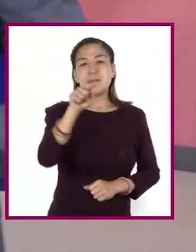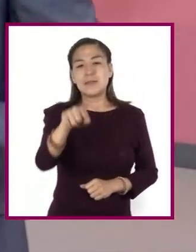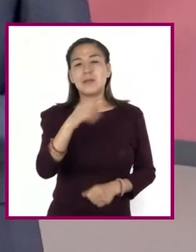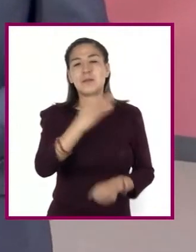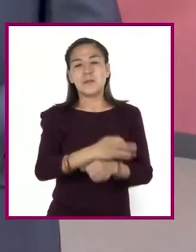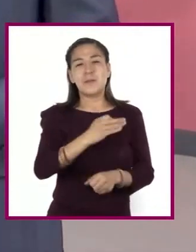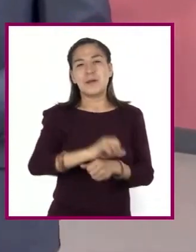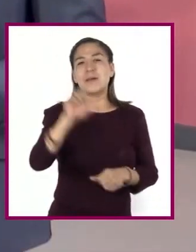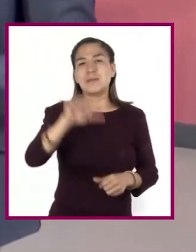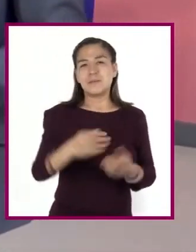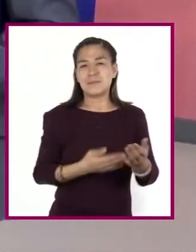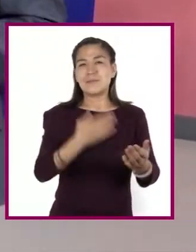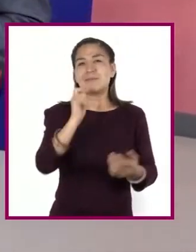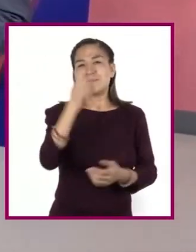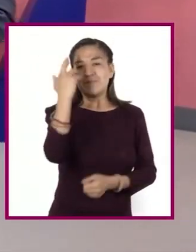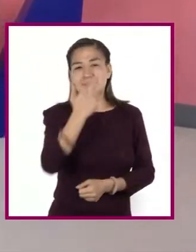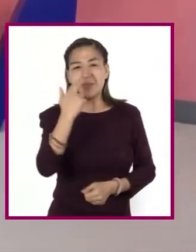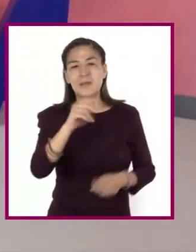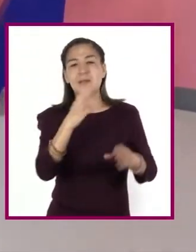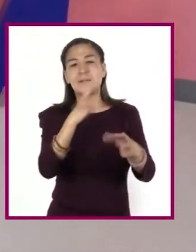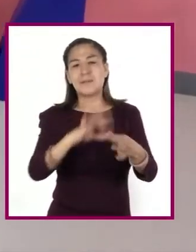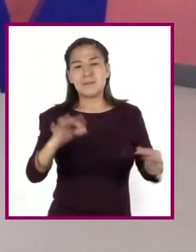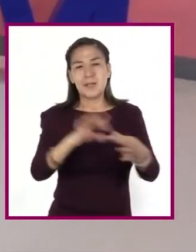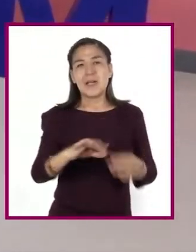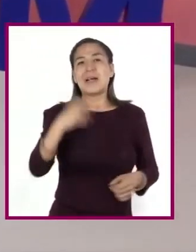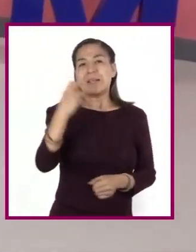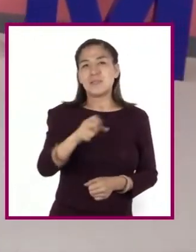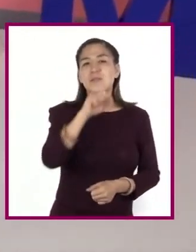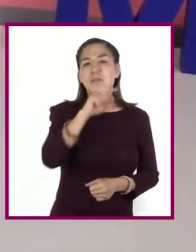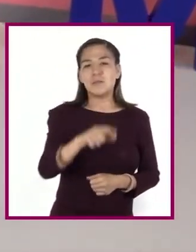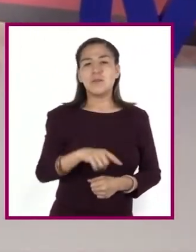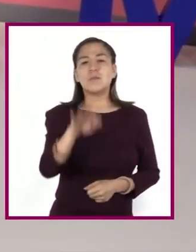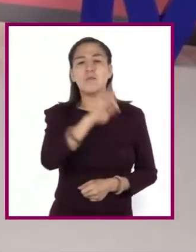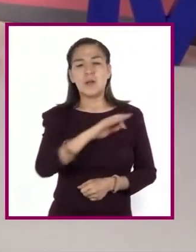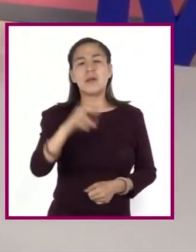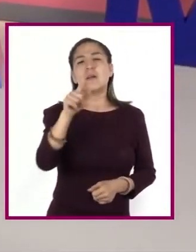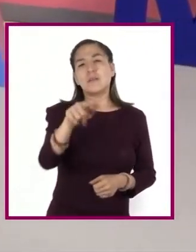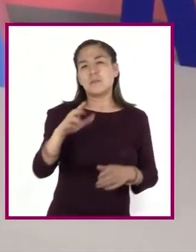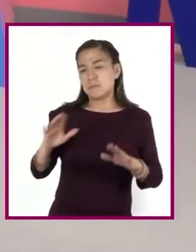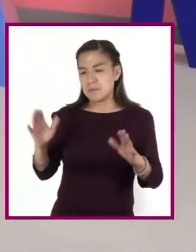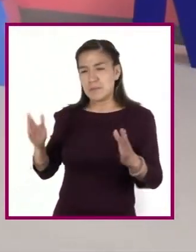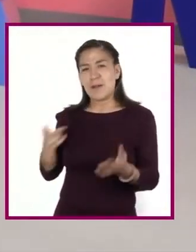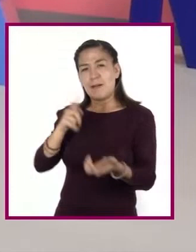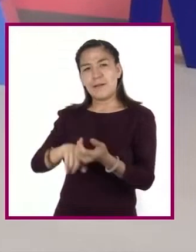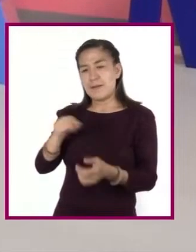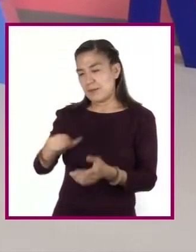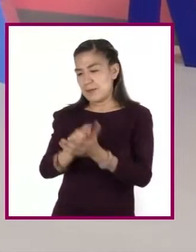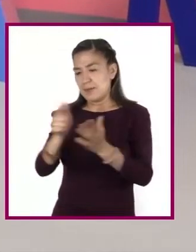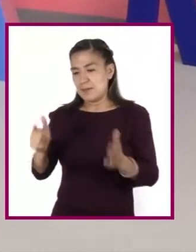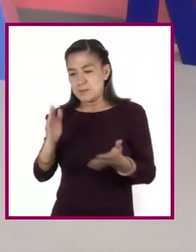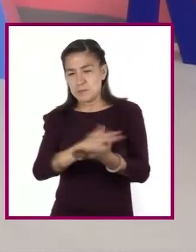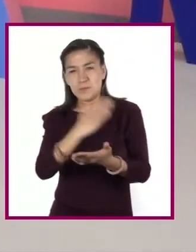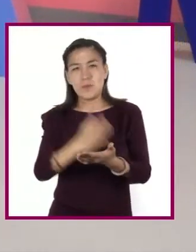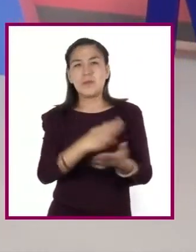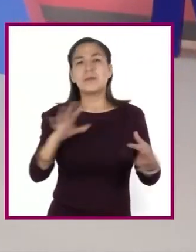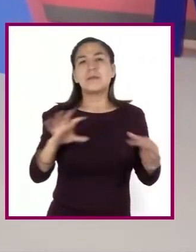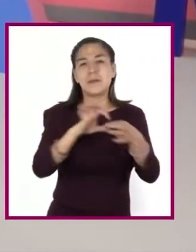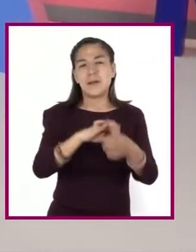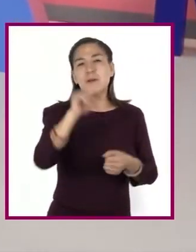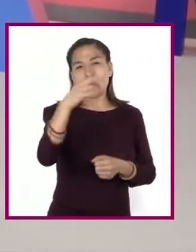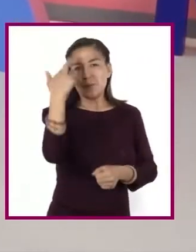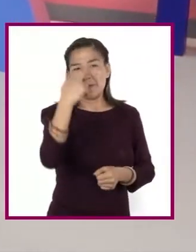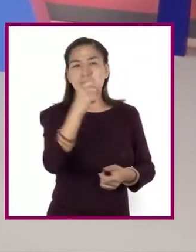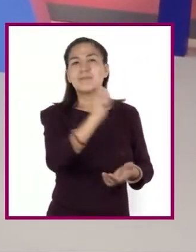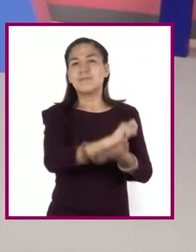que les surjan al revisar los planteamientos, pues muchas de estas las podrán resolver al momento de consultar su libro de texto y revisar